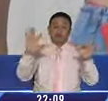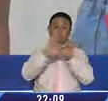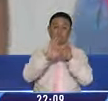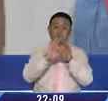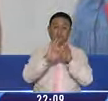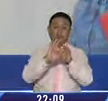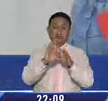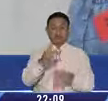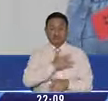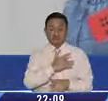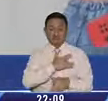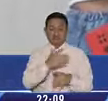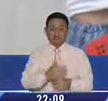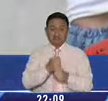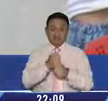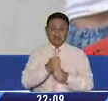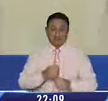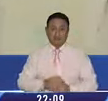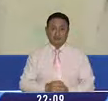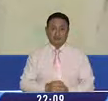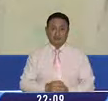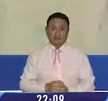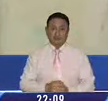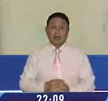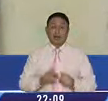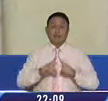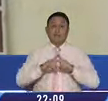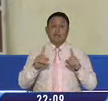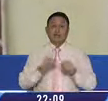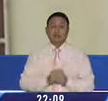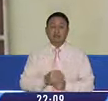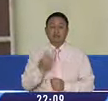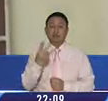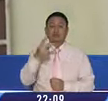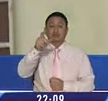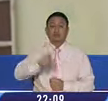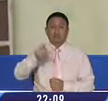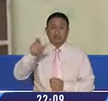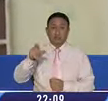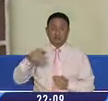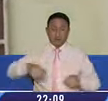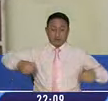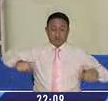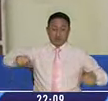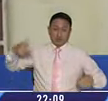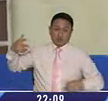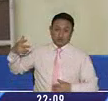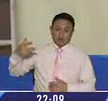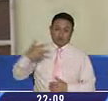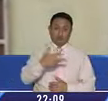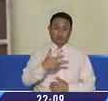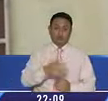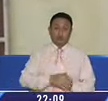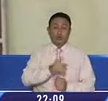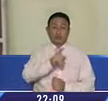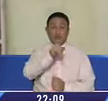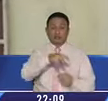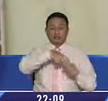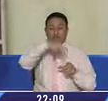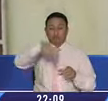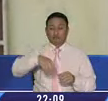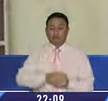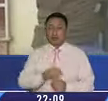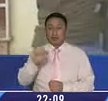para sentirse en confianza. Sin embargo, dos sujetos llegaron en una moto. Uno de ellos se bajó, llamó